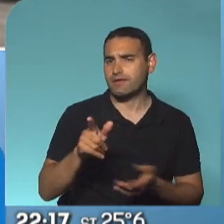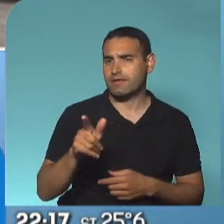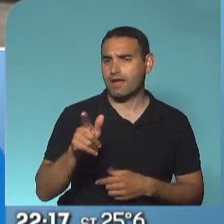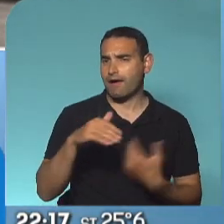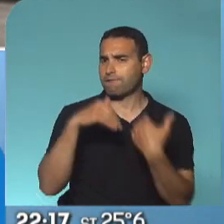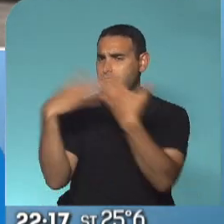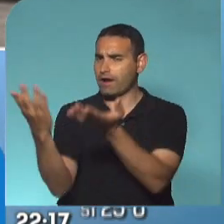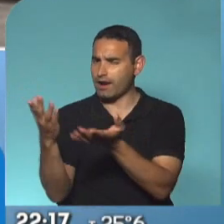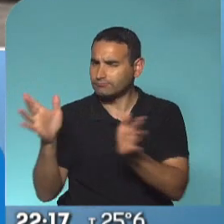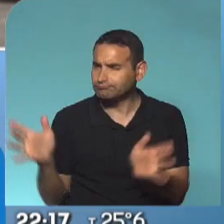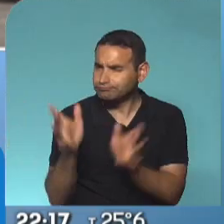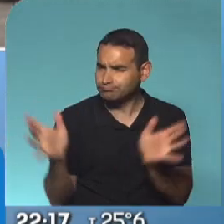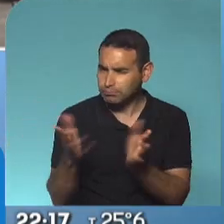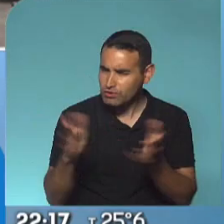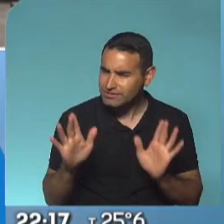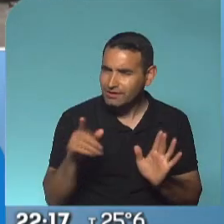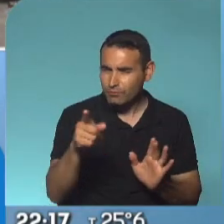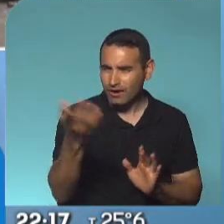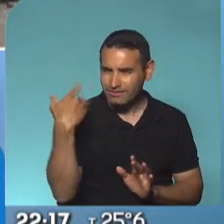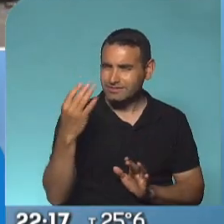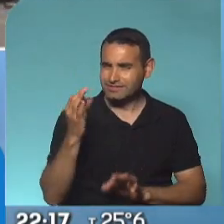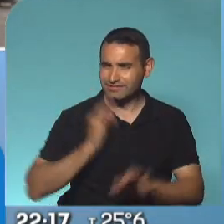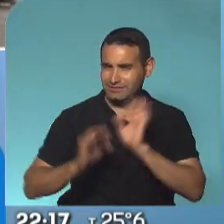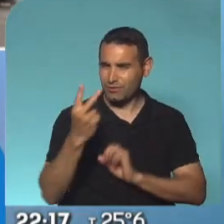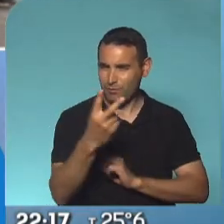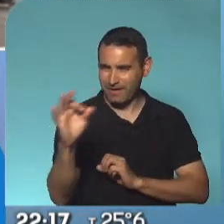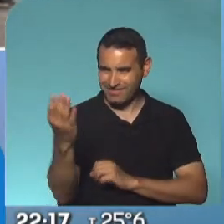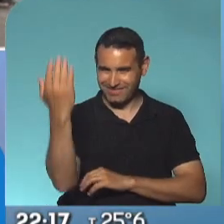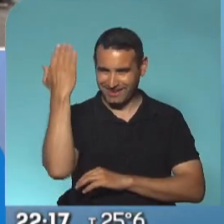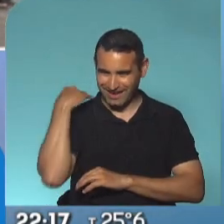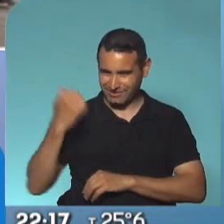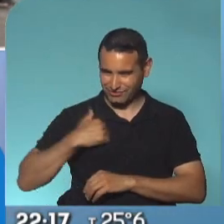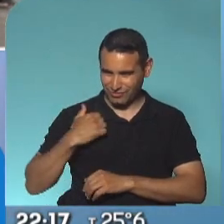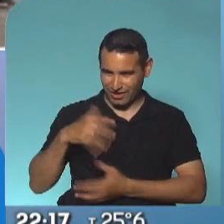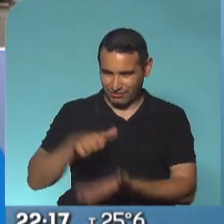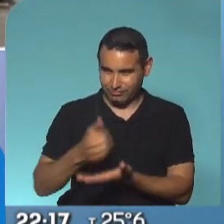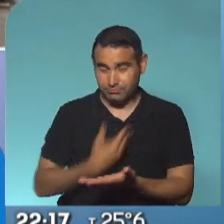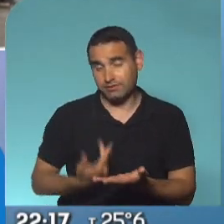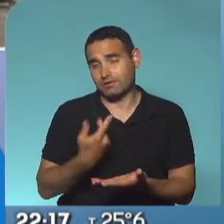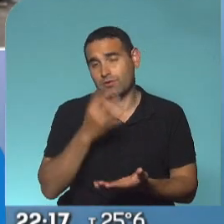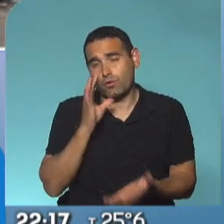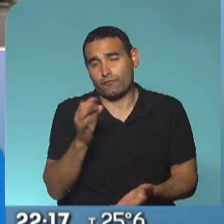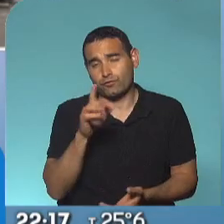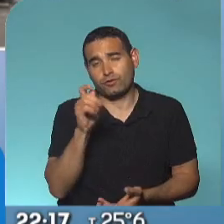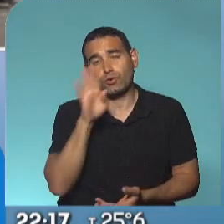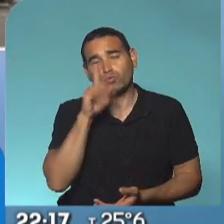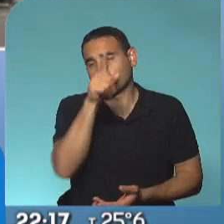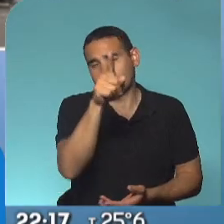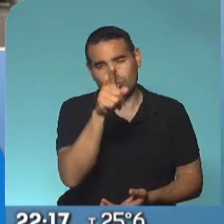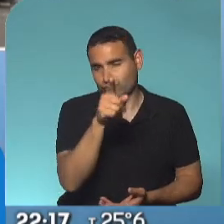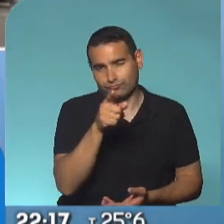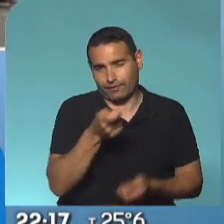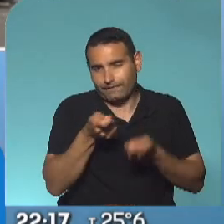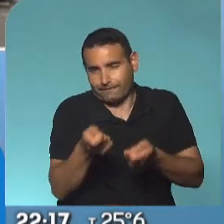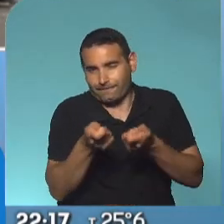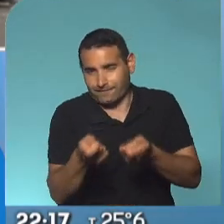externa. Hablabas de los golpes del siglo XX, donde claramente hay una incidencia de Estados Unidos en prácticamente cada uno de estos